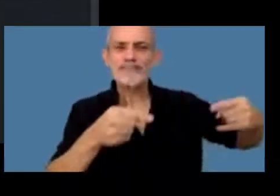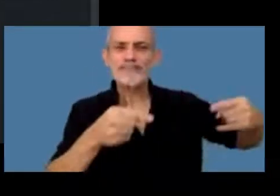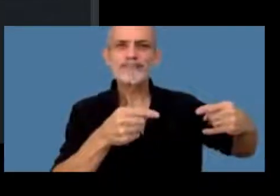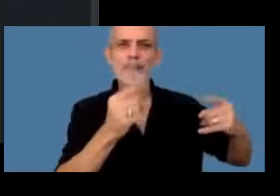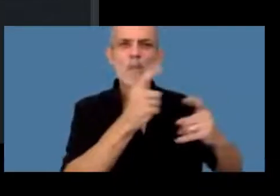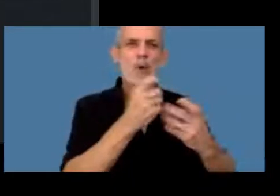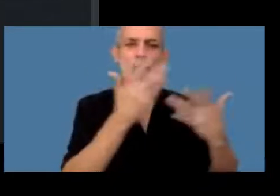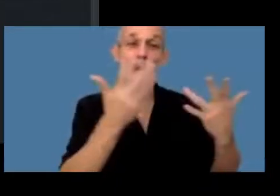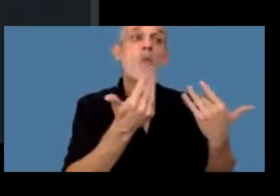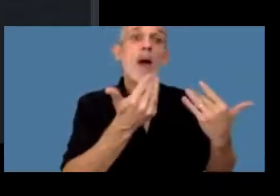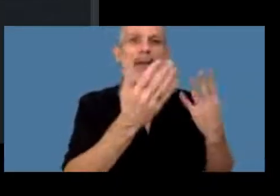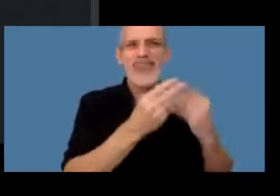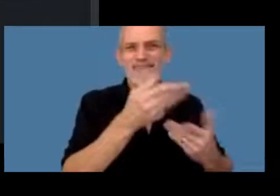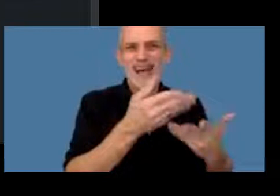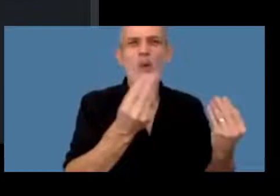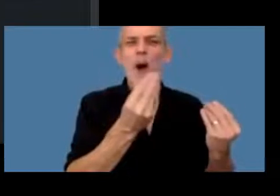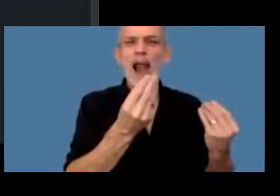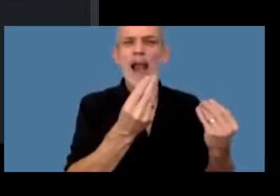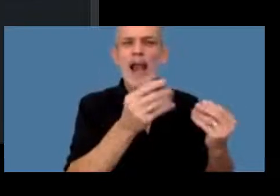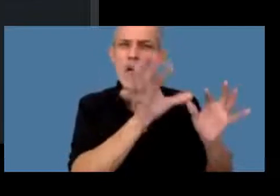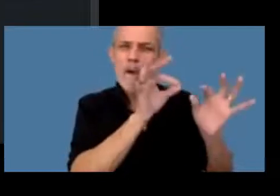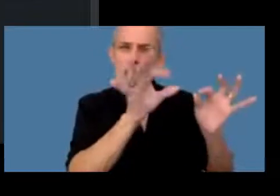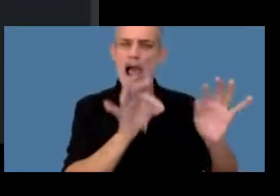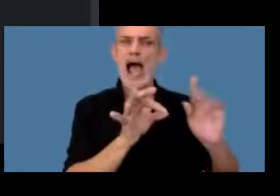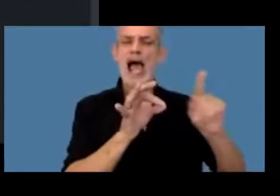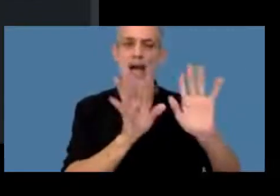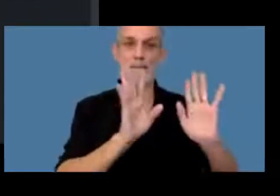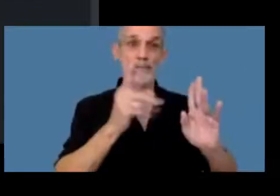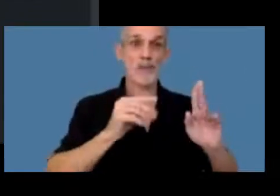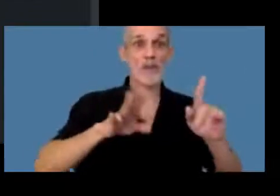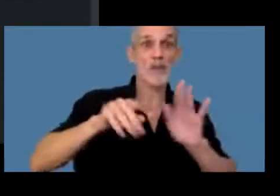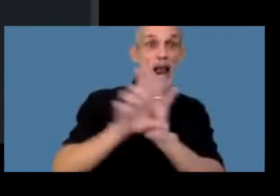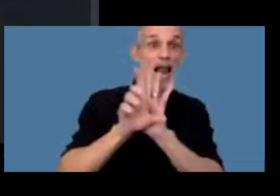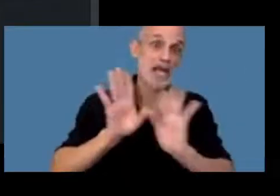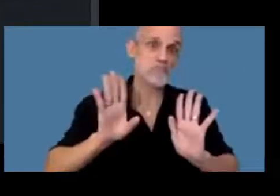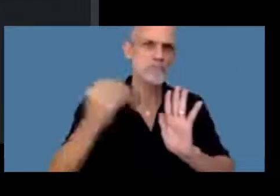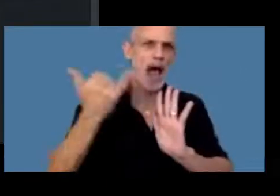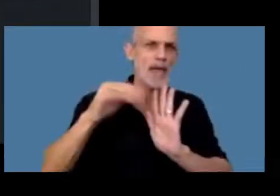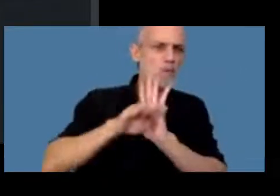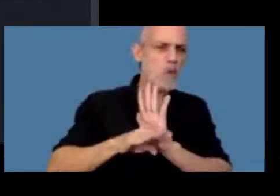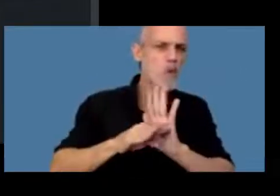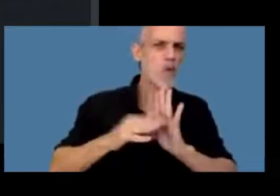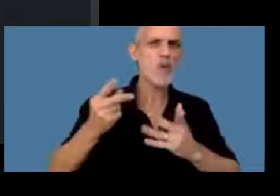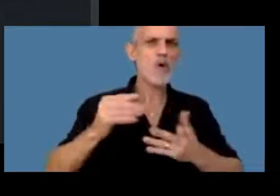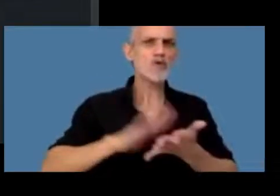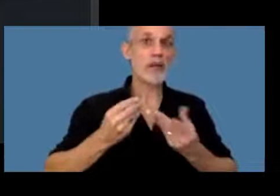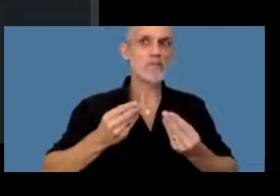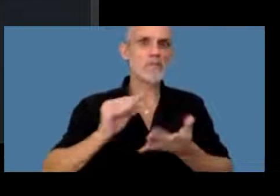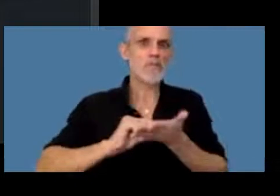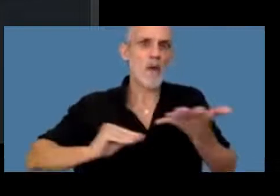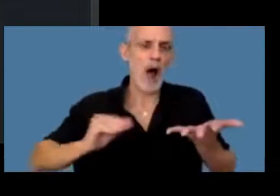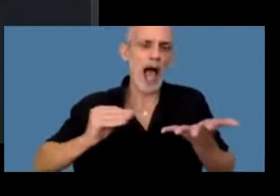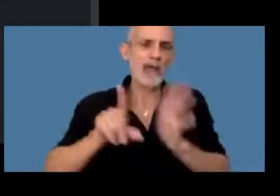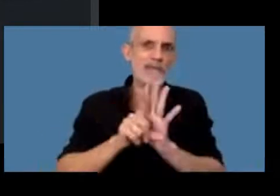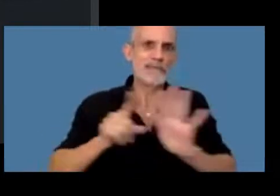posibles, digamos. También nosotros agregamos jurisprudencia, porque es bueno tener una herramienta de defensa para el día de mañana, llegado el caso que pueda